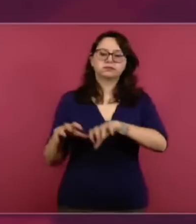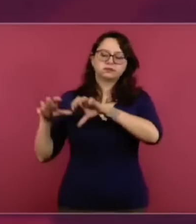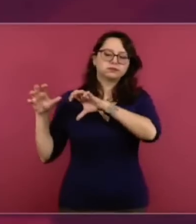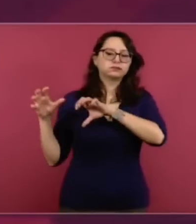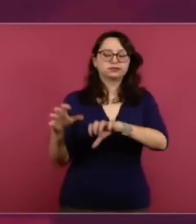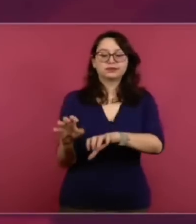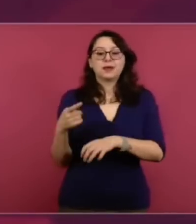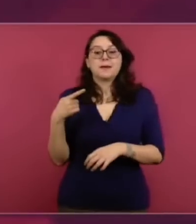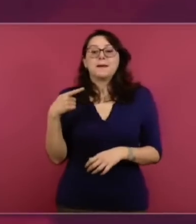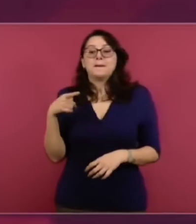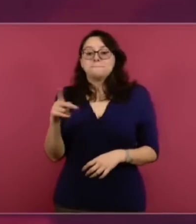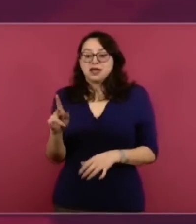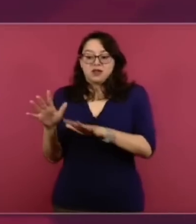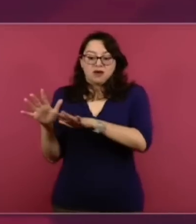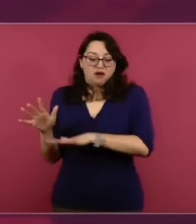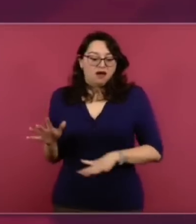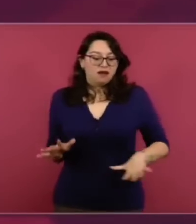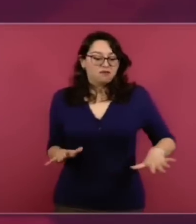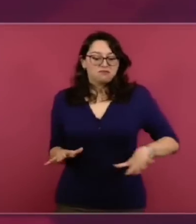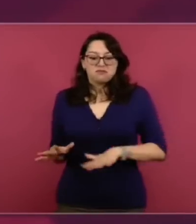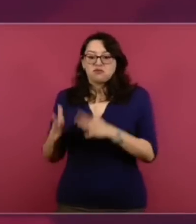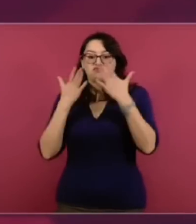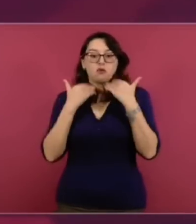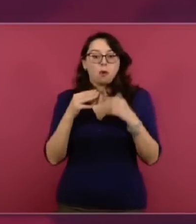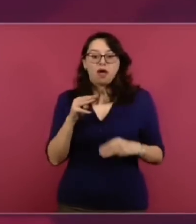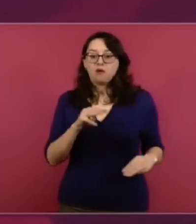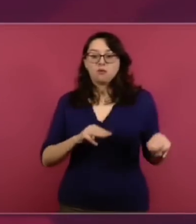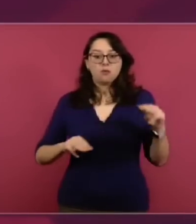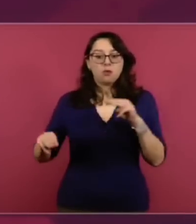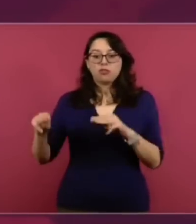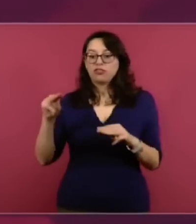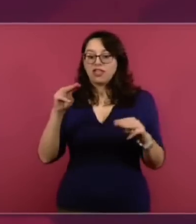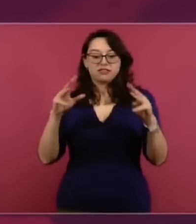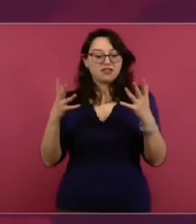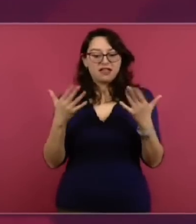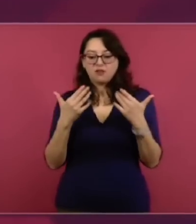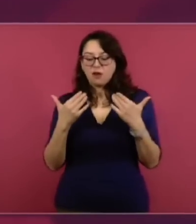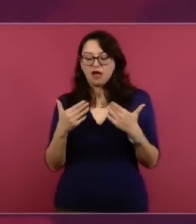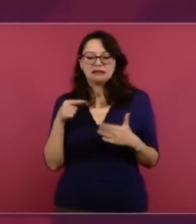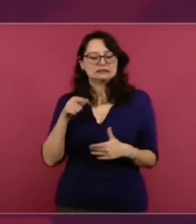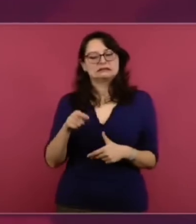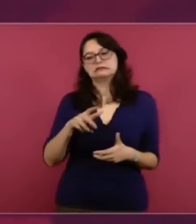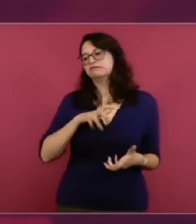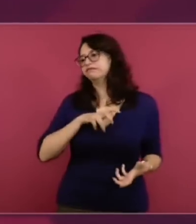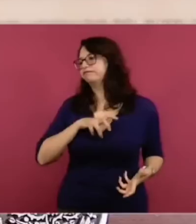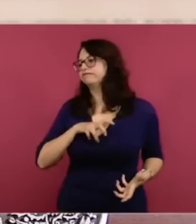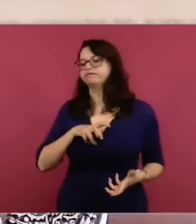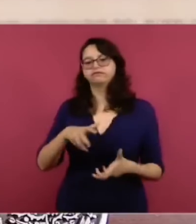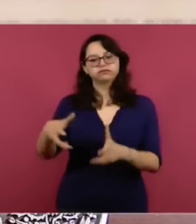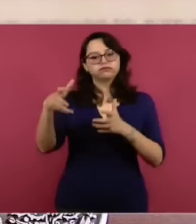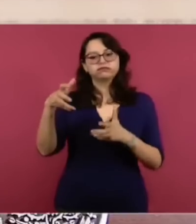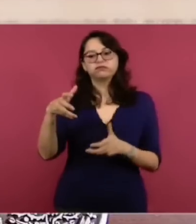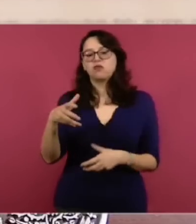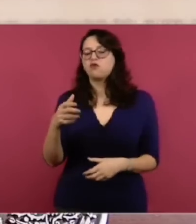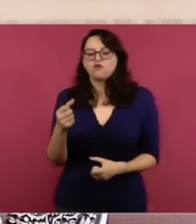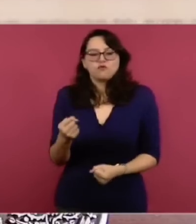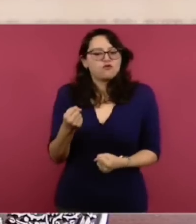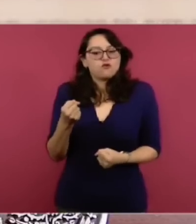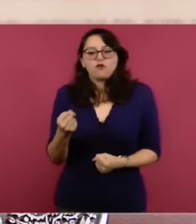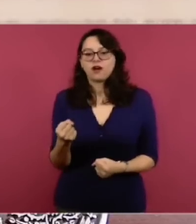y la región del río papagayo Porque todavía hasta